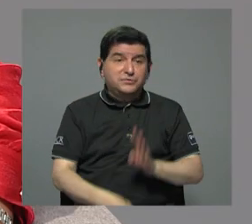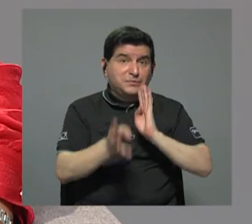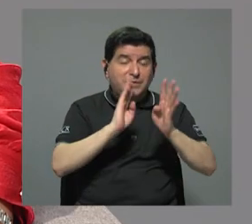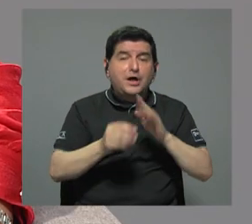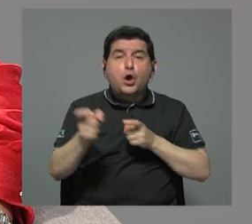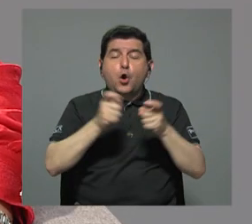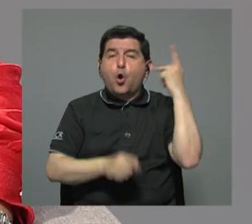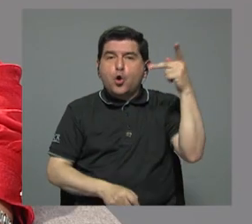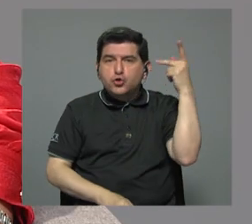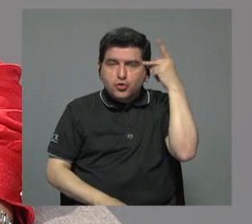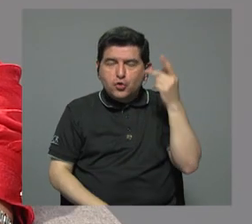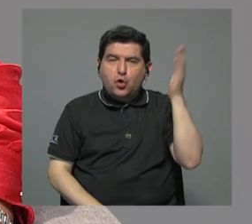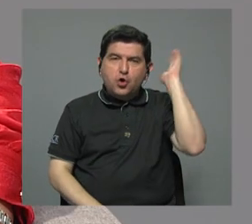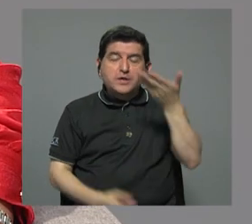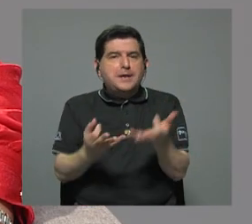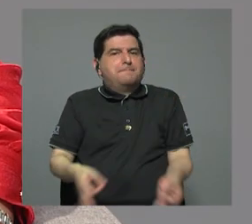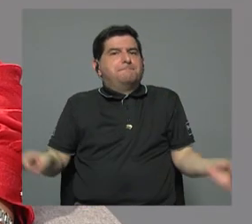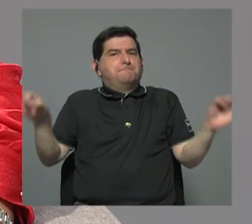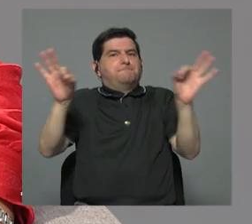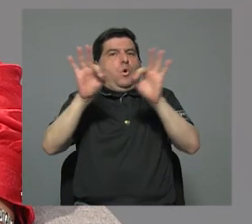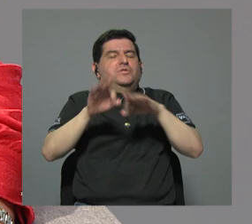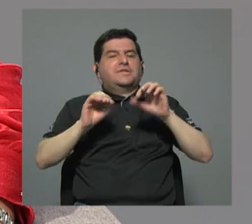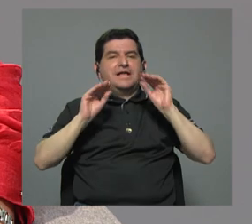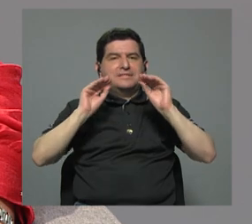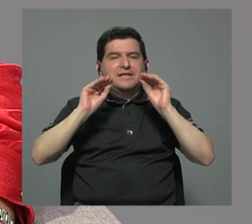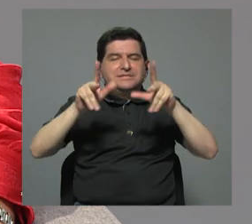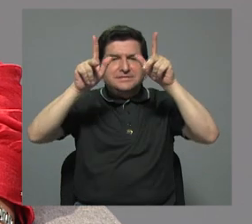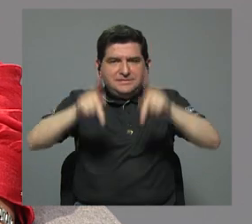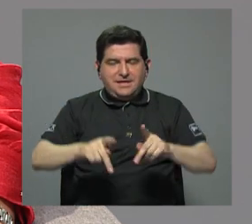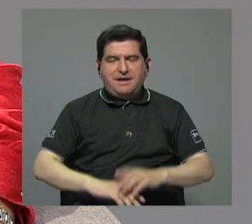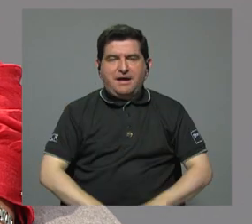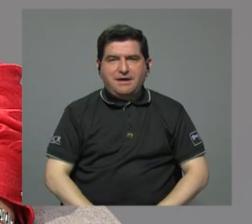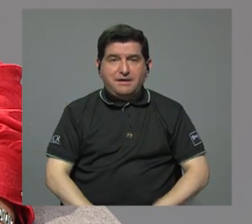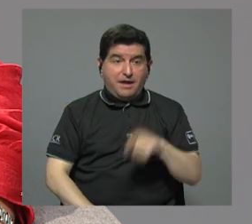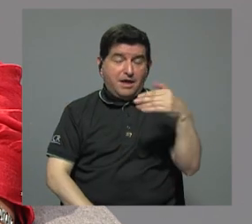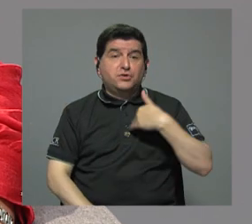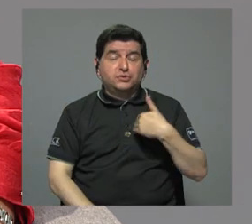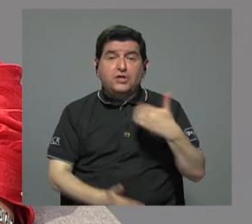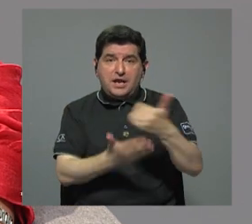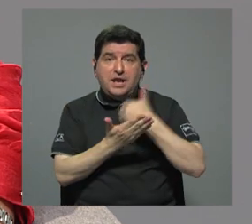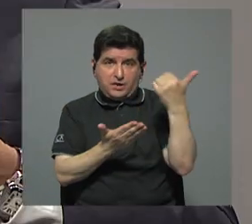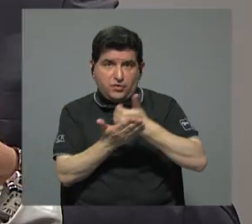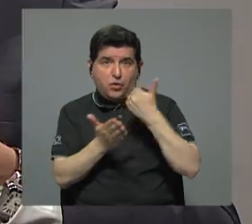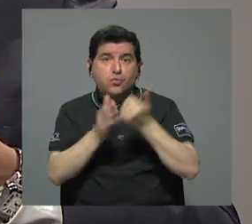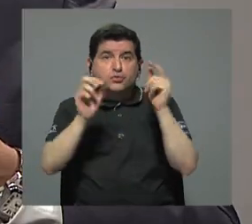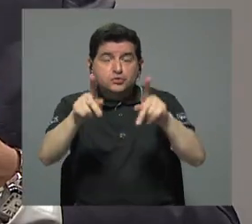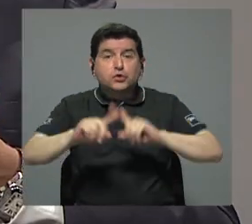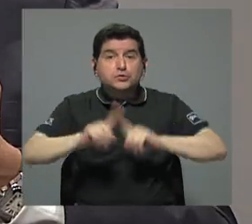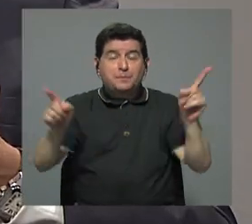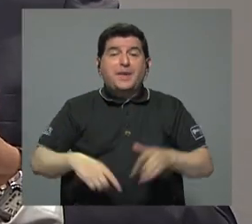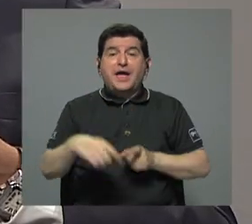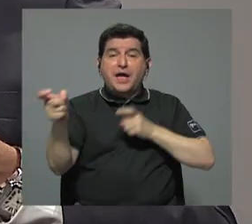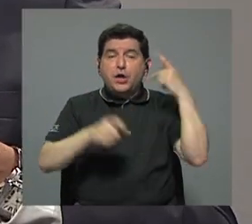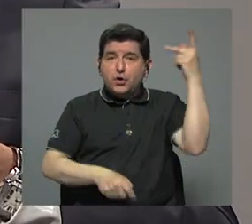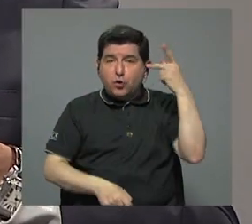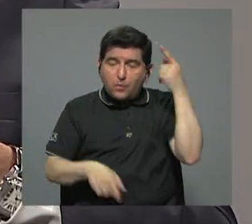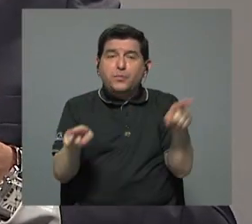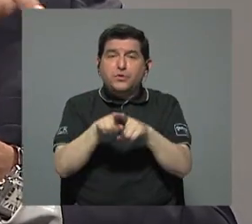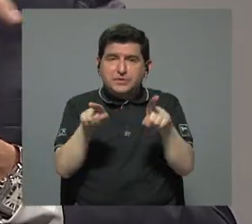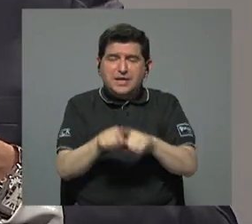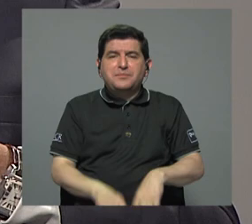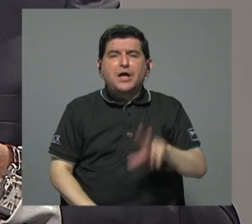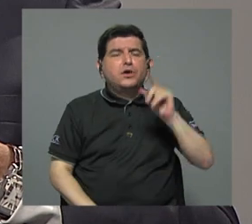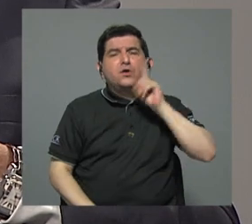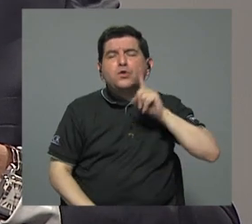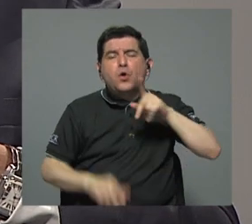control político el discurso es fundamental para educar a la gente para enseñarle que tiene su recurso a disposición pero el control político pasa también por no